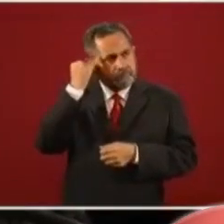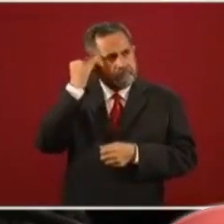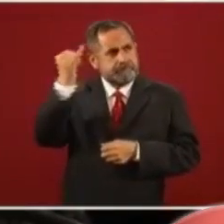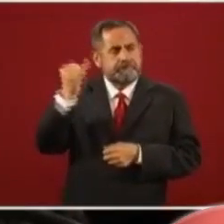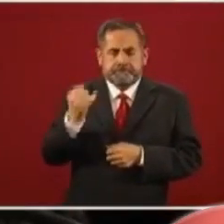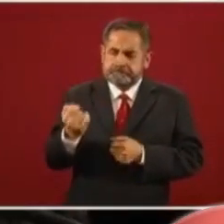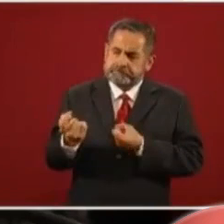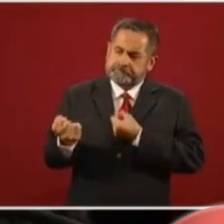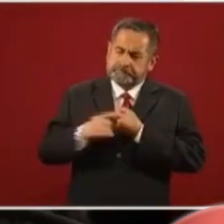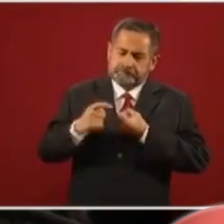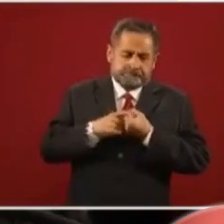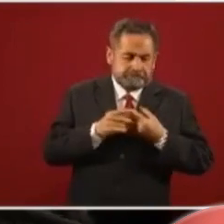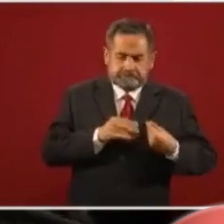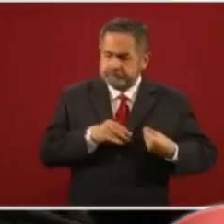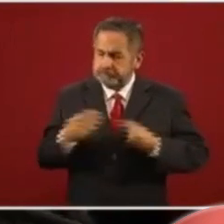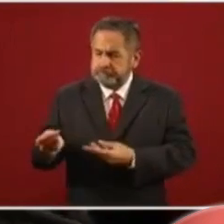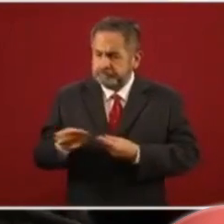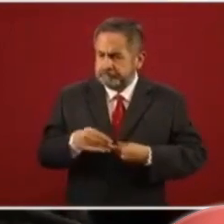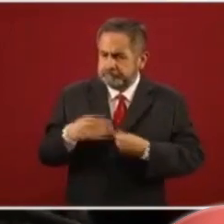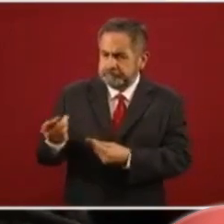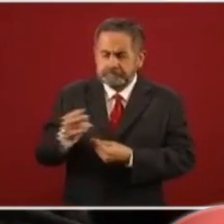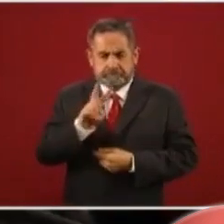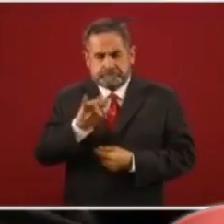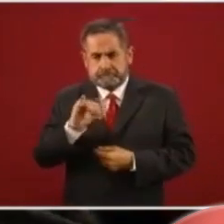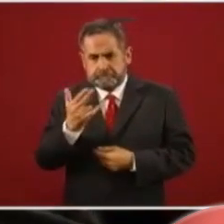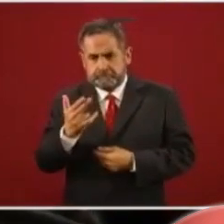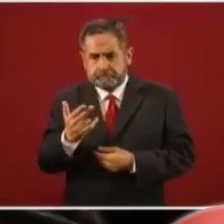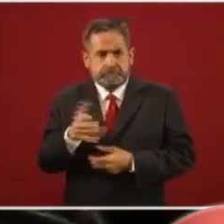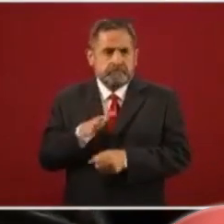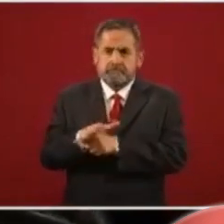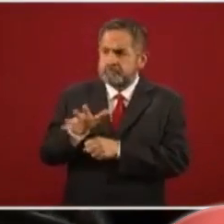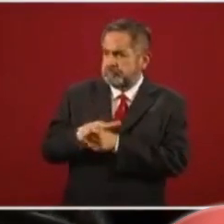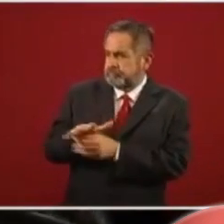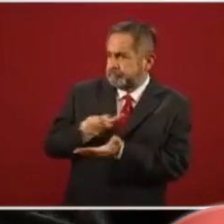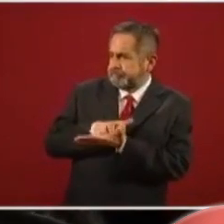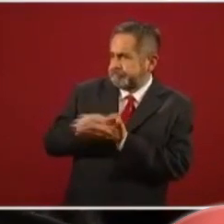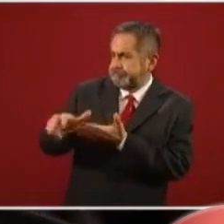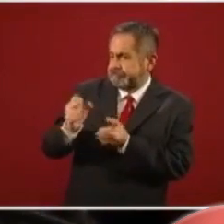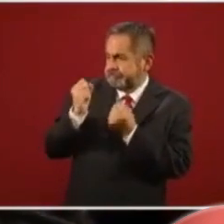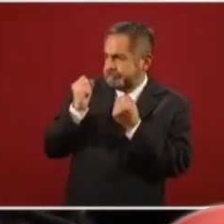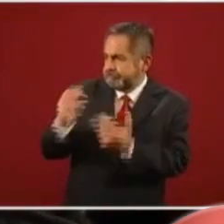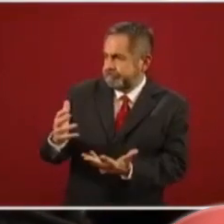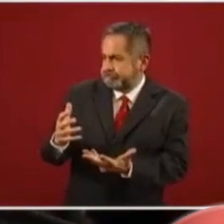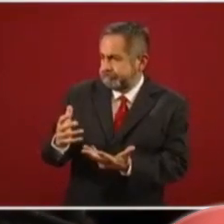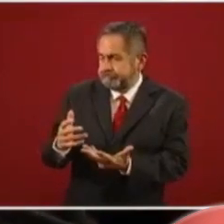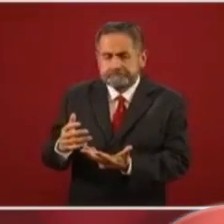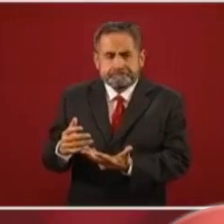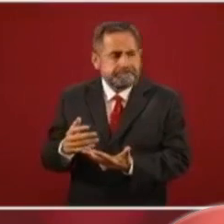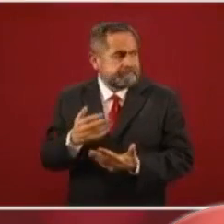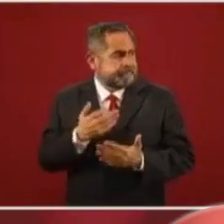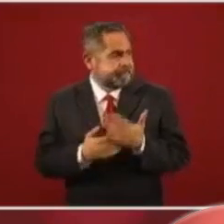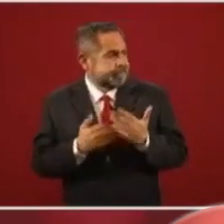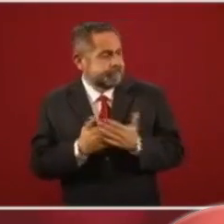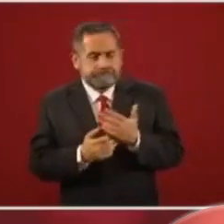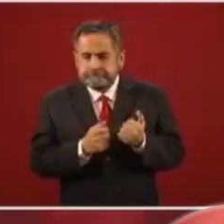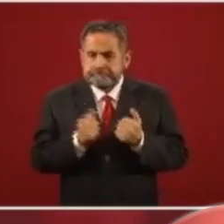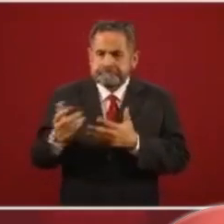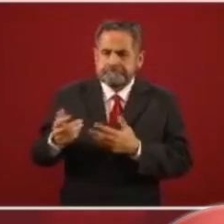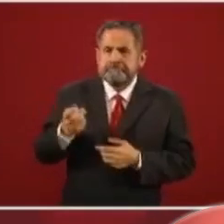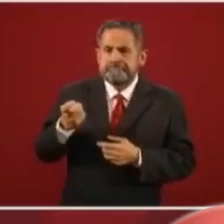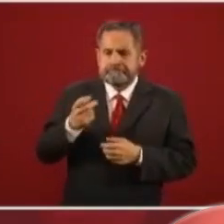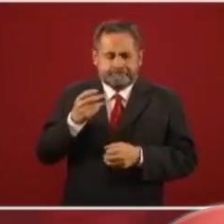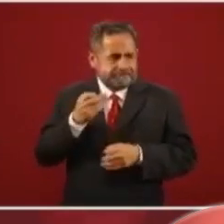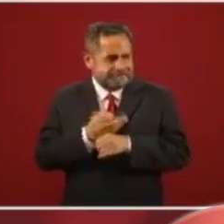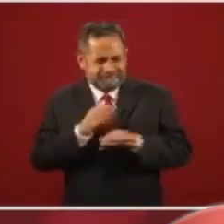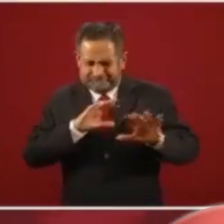de medicamentos contra el VIH? Y resultó que había muchísimos más de los que se estaba aprovechando. Entonces concentramos